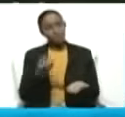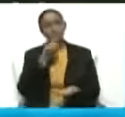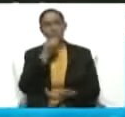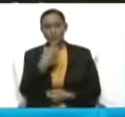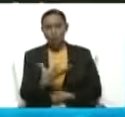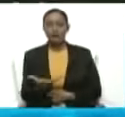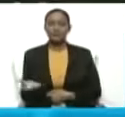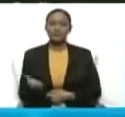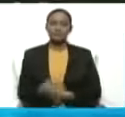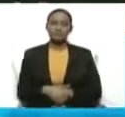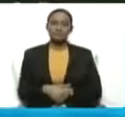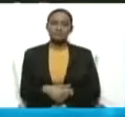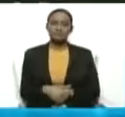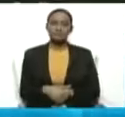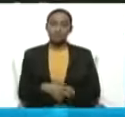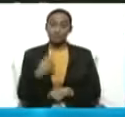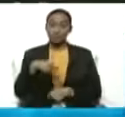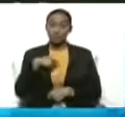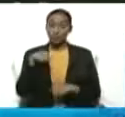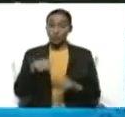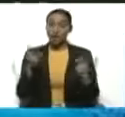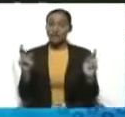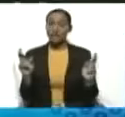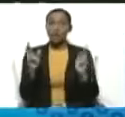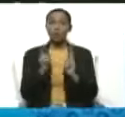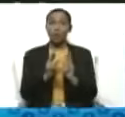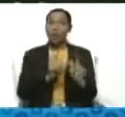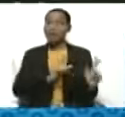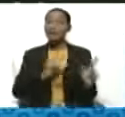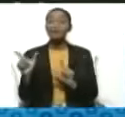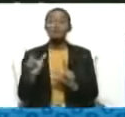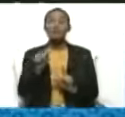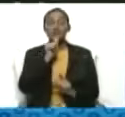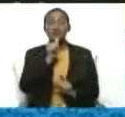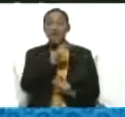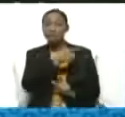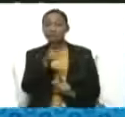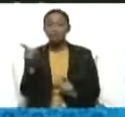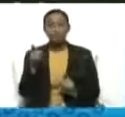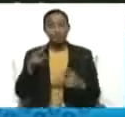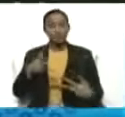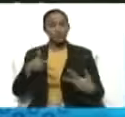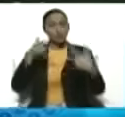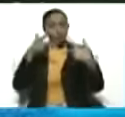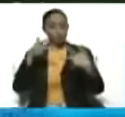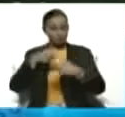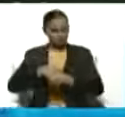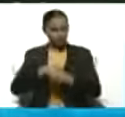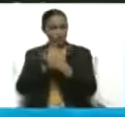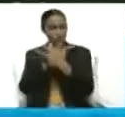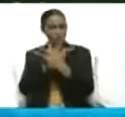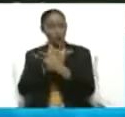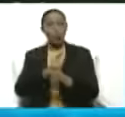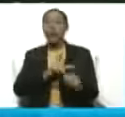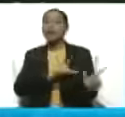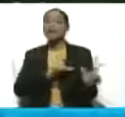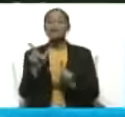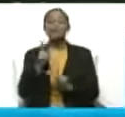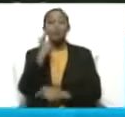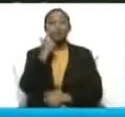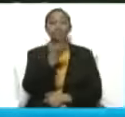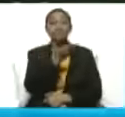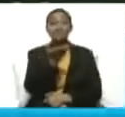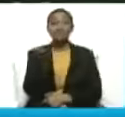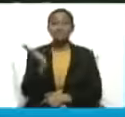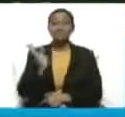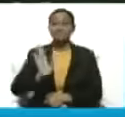que con esta reunión quedamos listos. ¿Estamos listos, por allá? Levanten la mano los que están listos para el simulacro. Por allá que no los veo. Todos